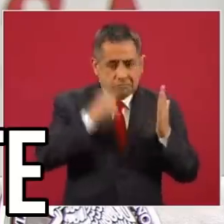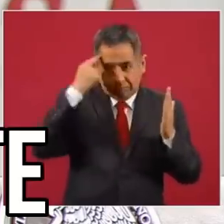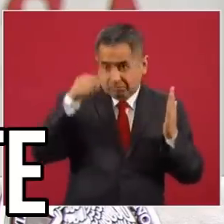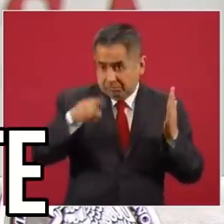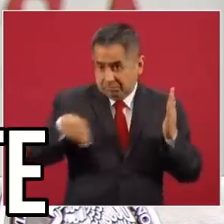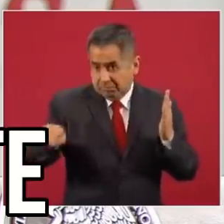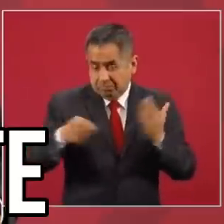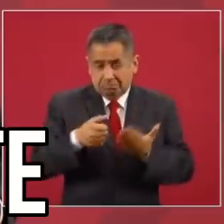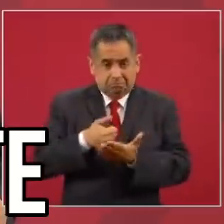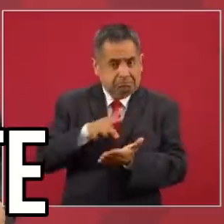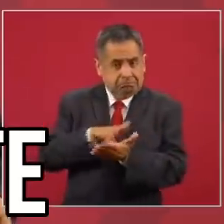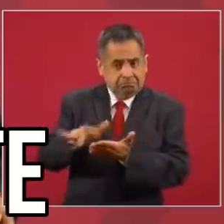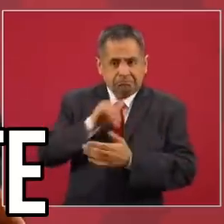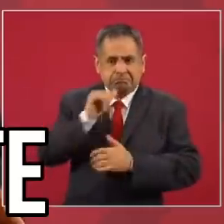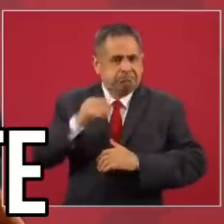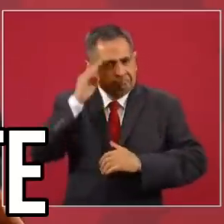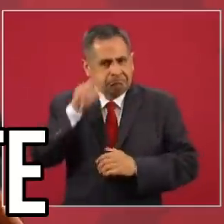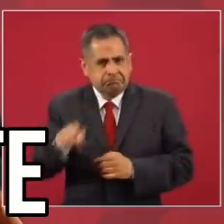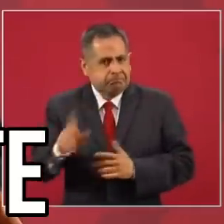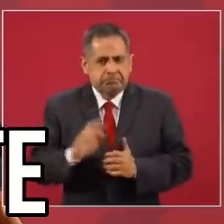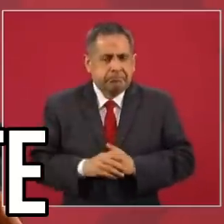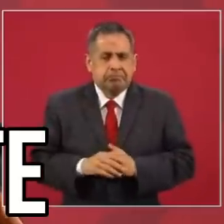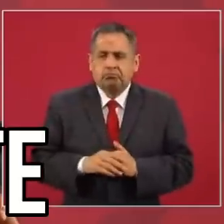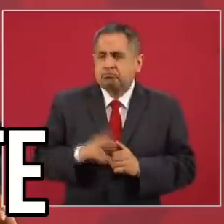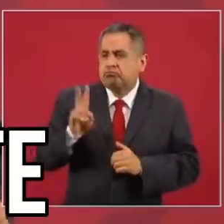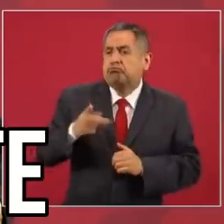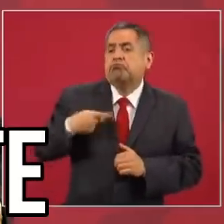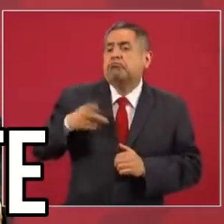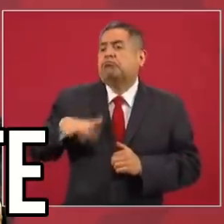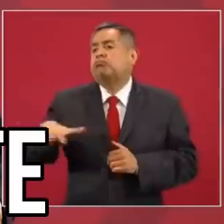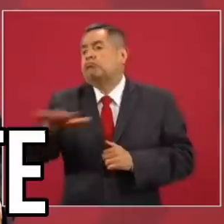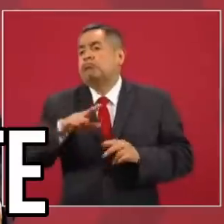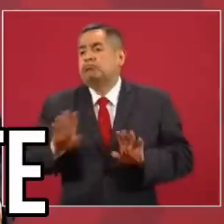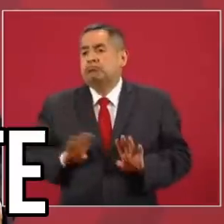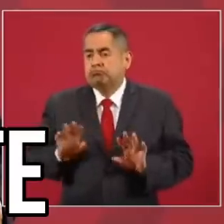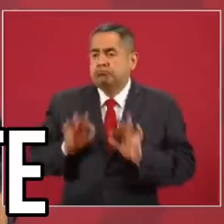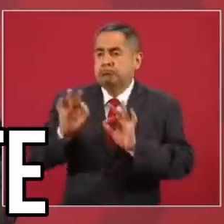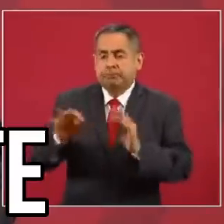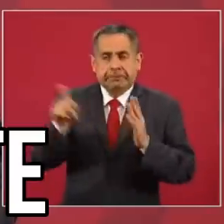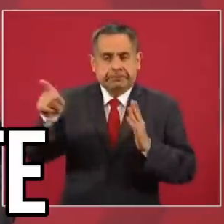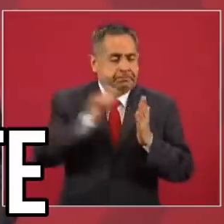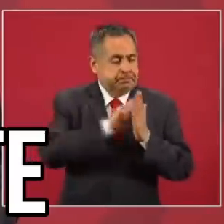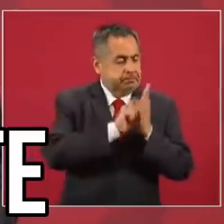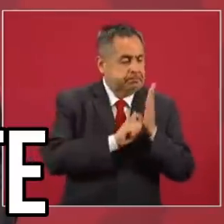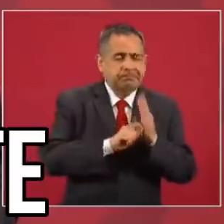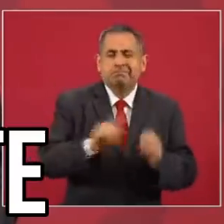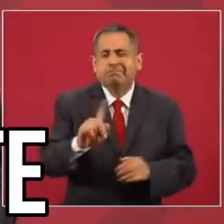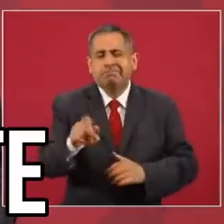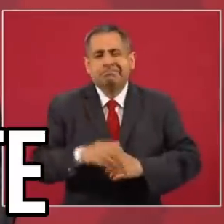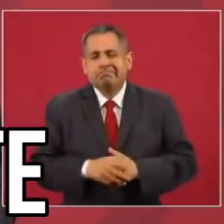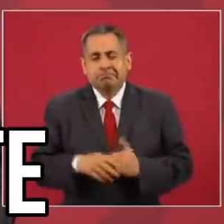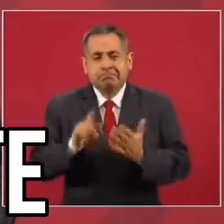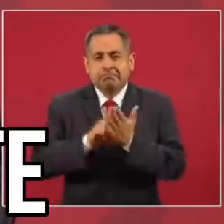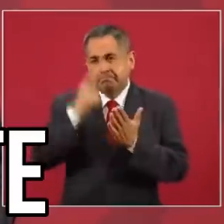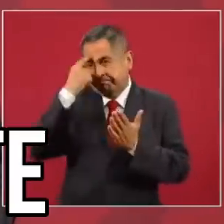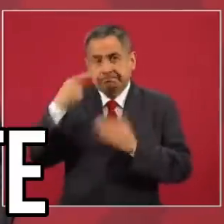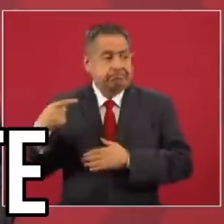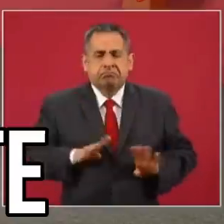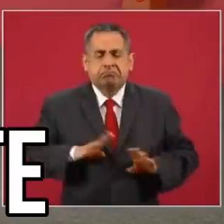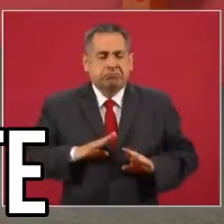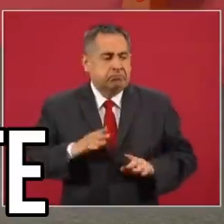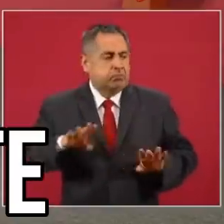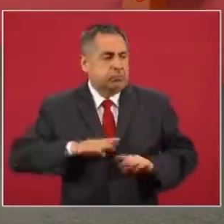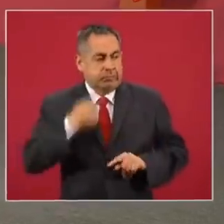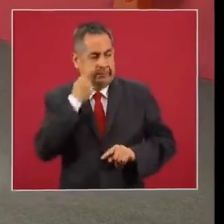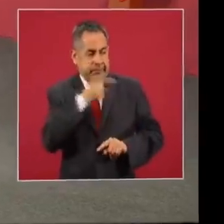a los trabajadores, no se hicieron pensando en beneficiar al pueblo, se hicieron pensando en beneficiar a un